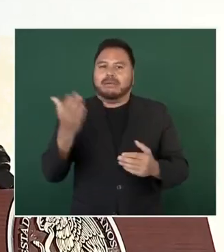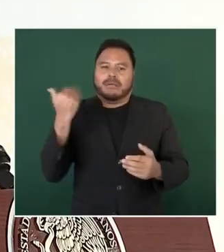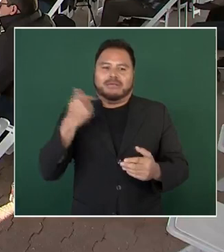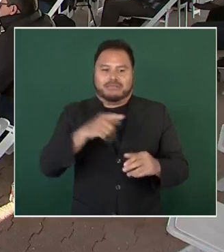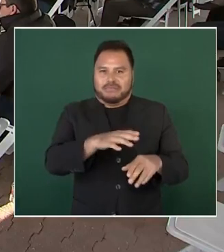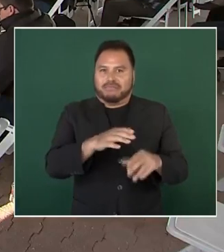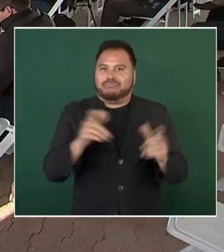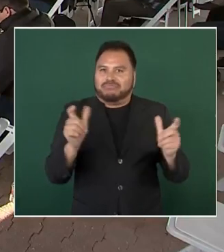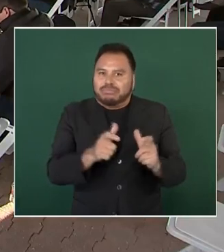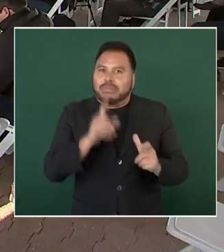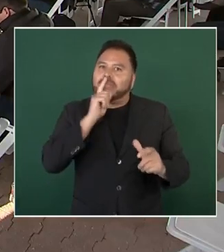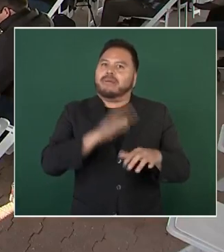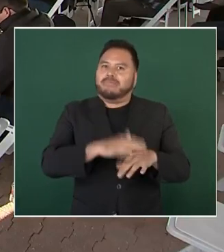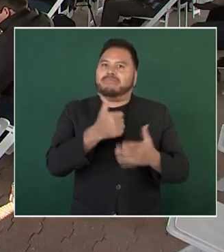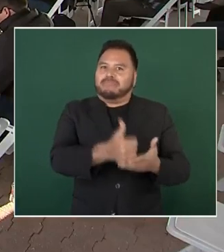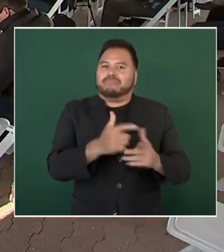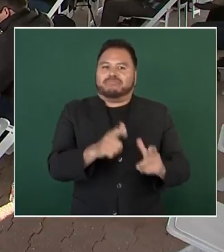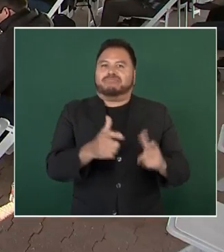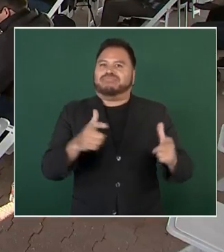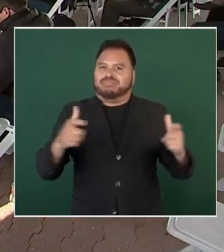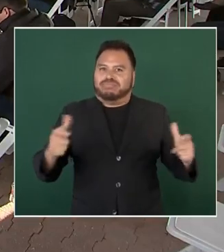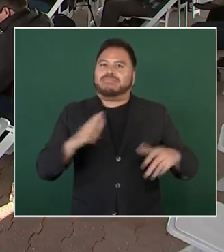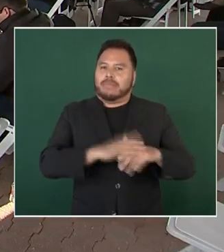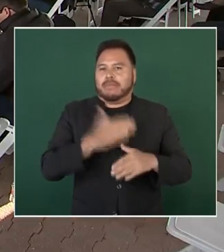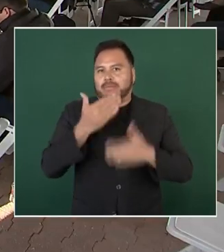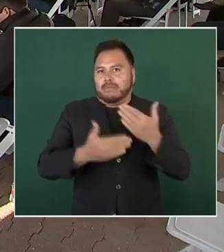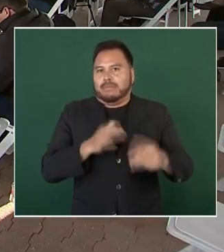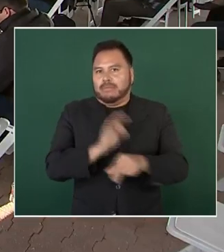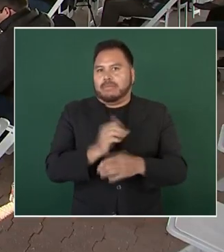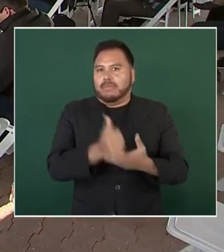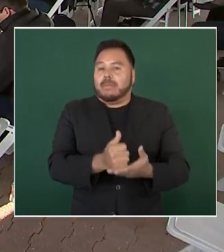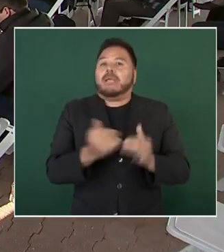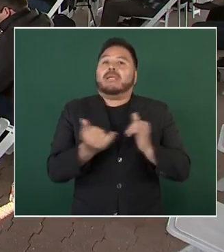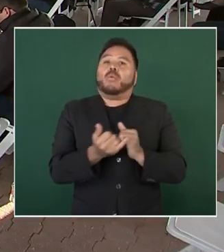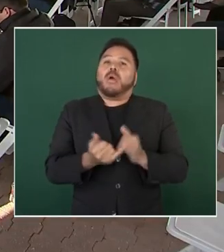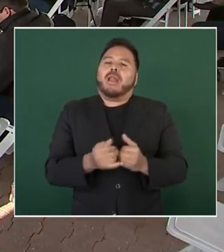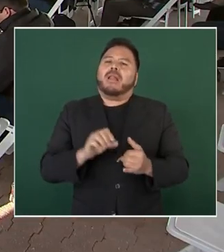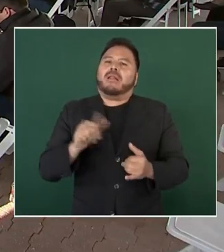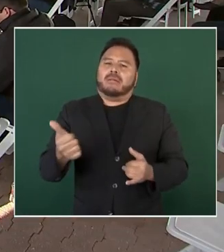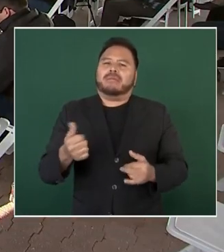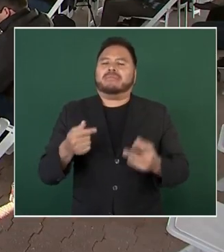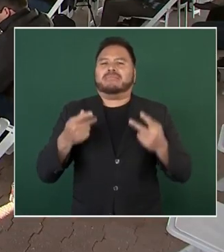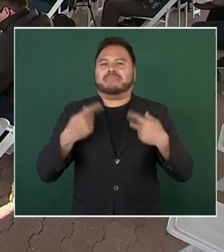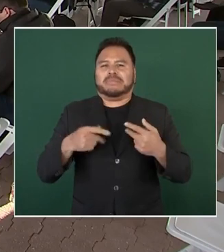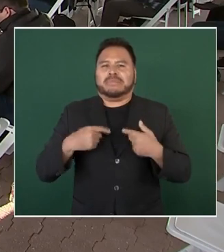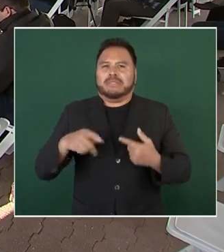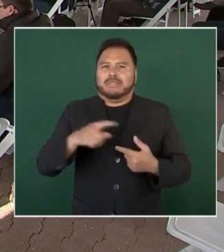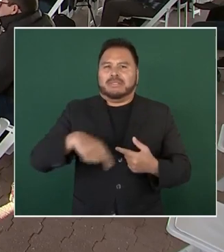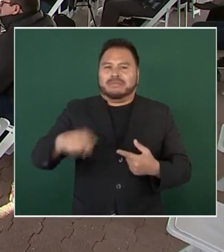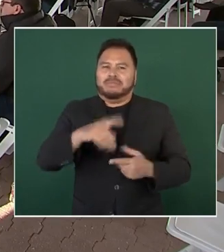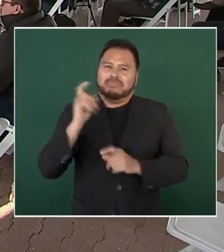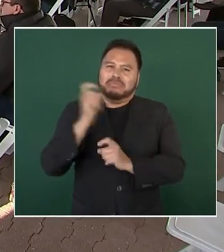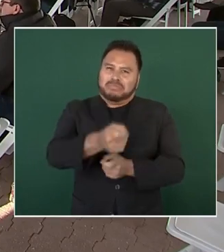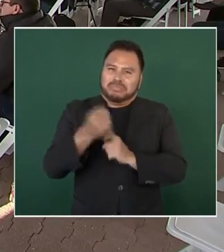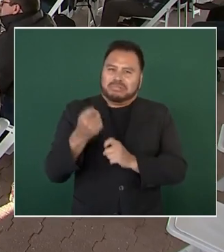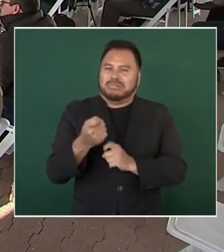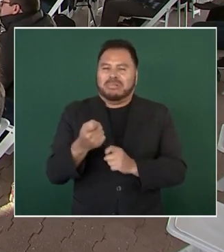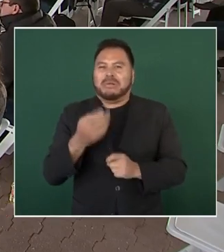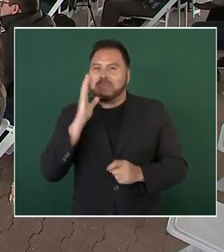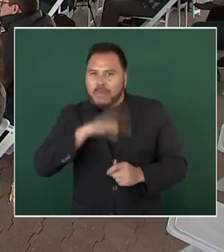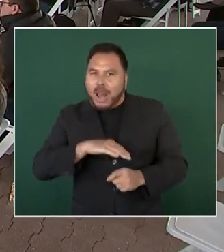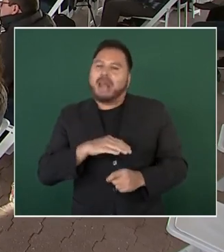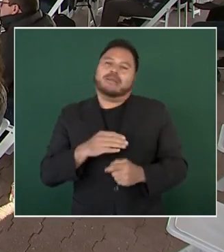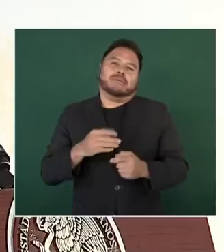la ven en la lámina, y también disminuir el 79% de la pesca ilegal que